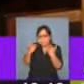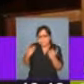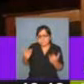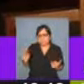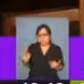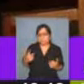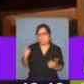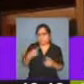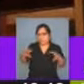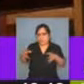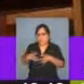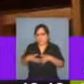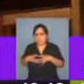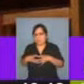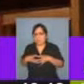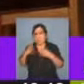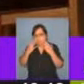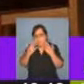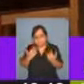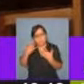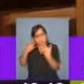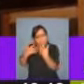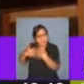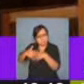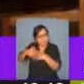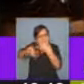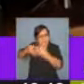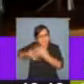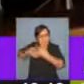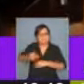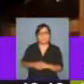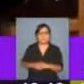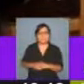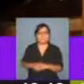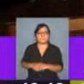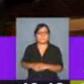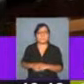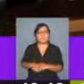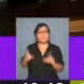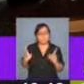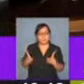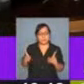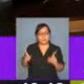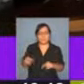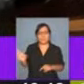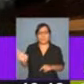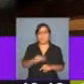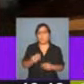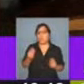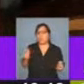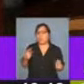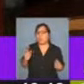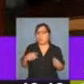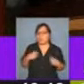todos nuestros equipos analizando, y la reacción masiva de todos aquellos que se sienten